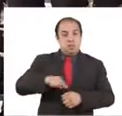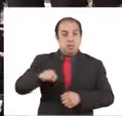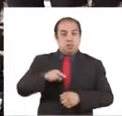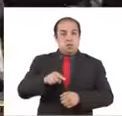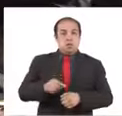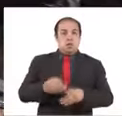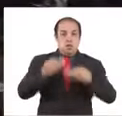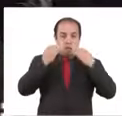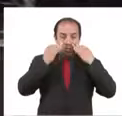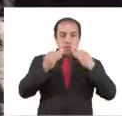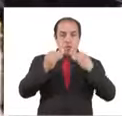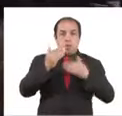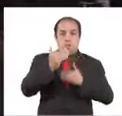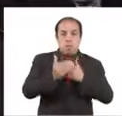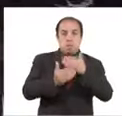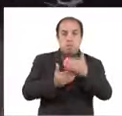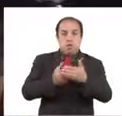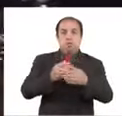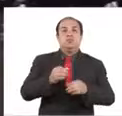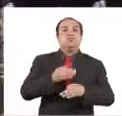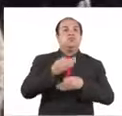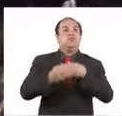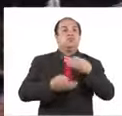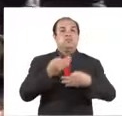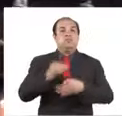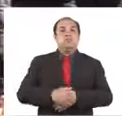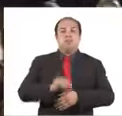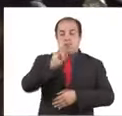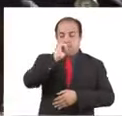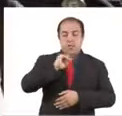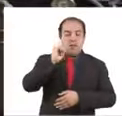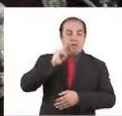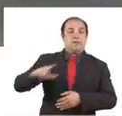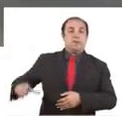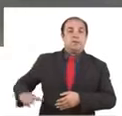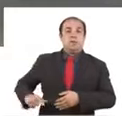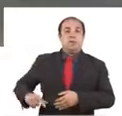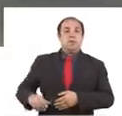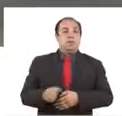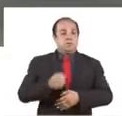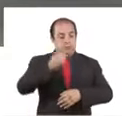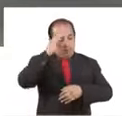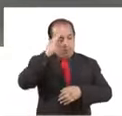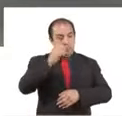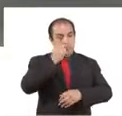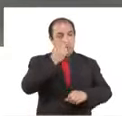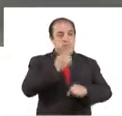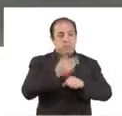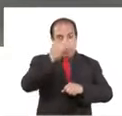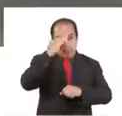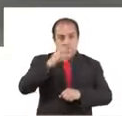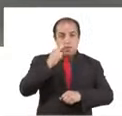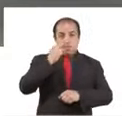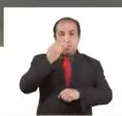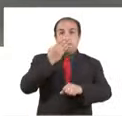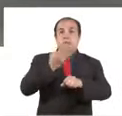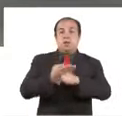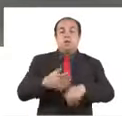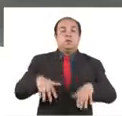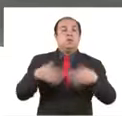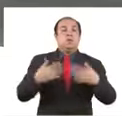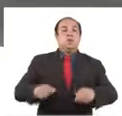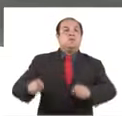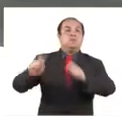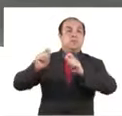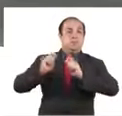etapa. Jefa de gobierno, señor secretario, sabemos la gran responsabilidad que han